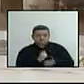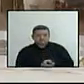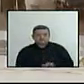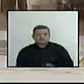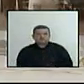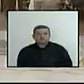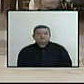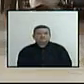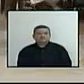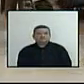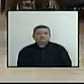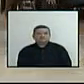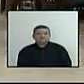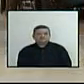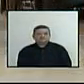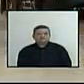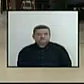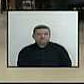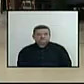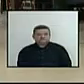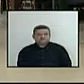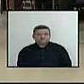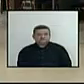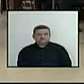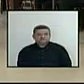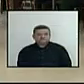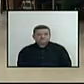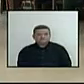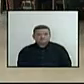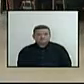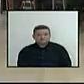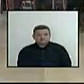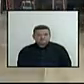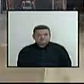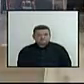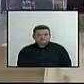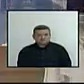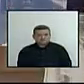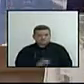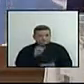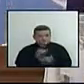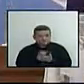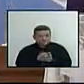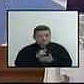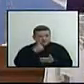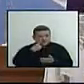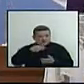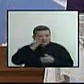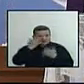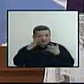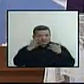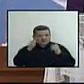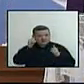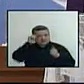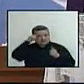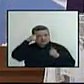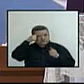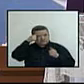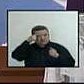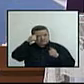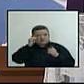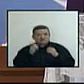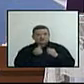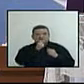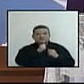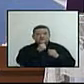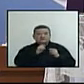Anunciamos tu muerte, Señor, hasta que vengas. Así pues, Padre, al celebrar ahora el memorial de la